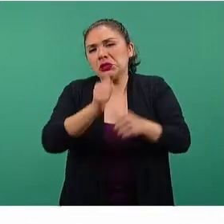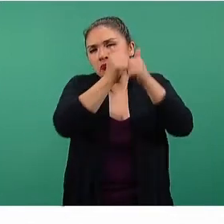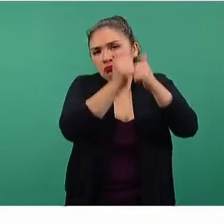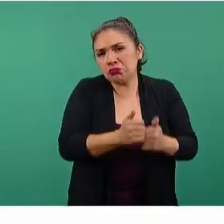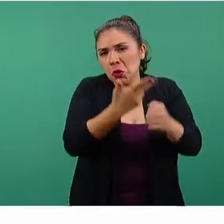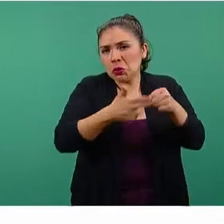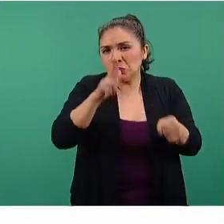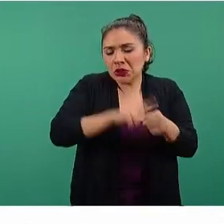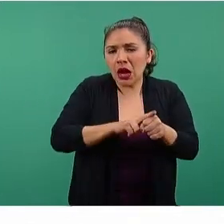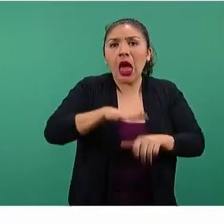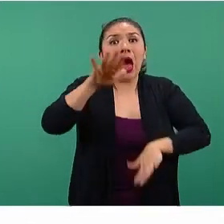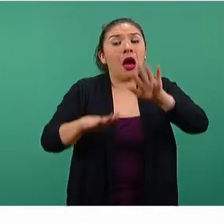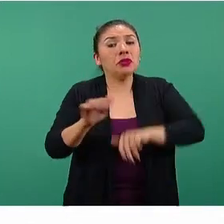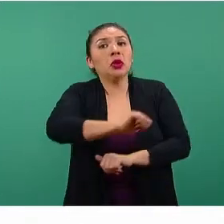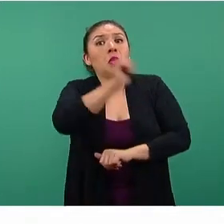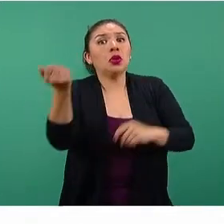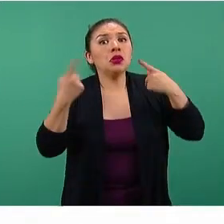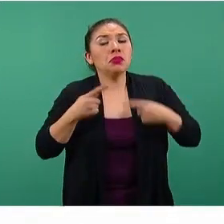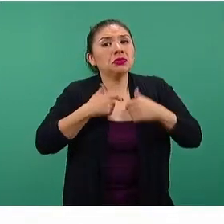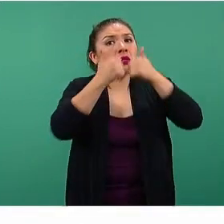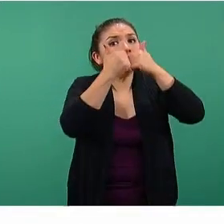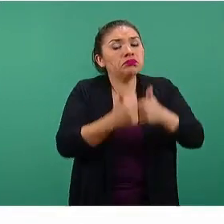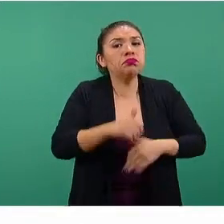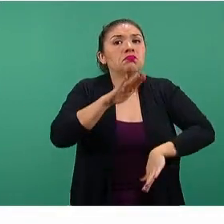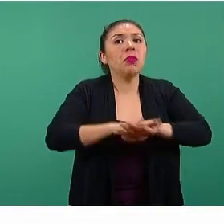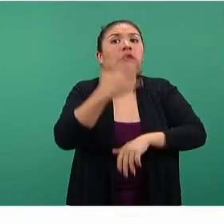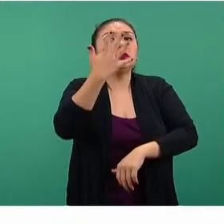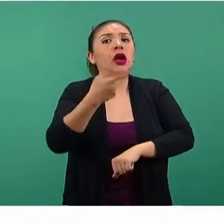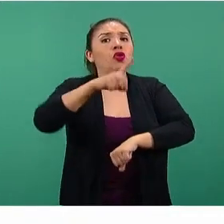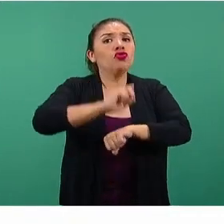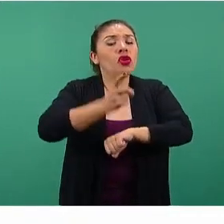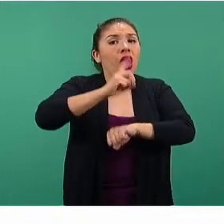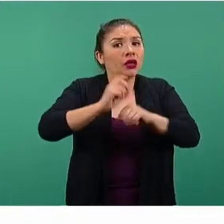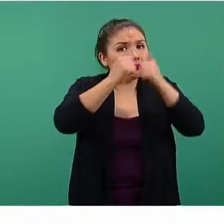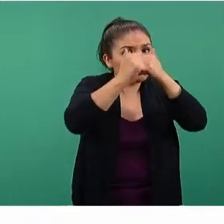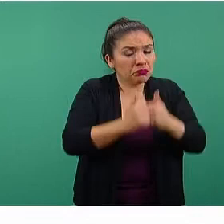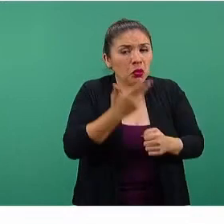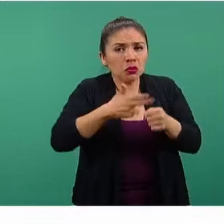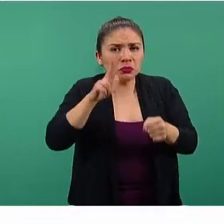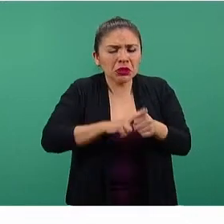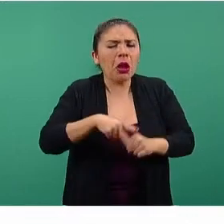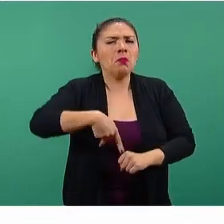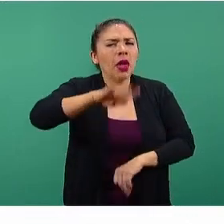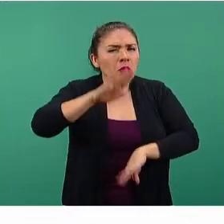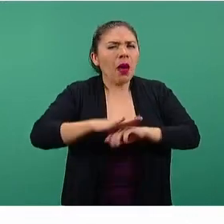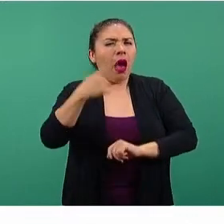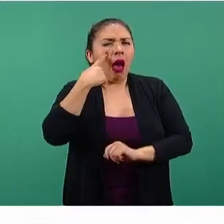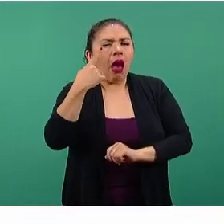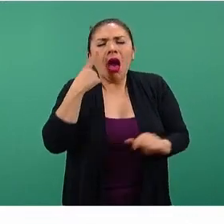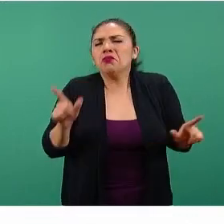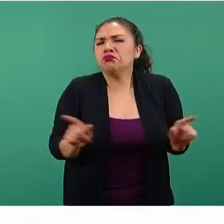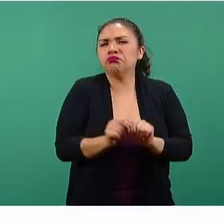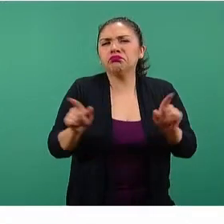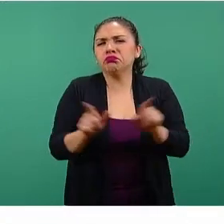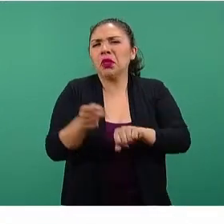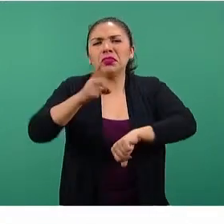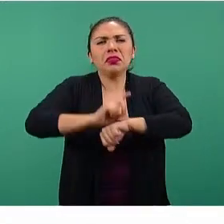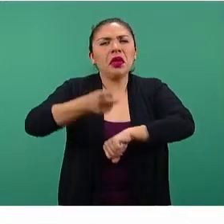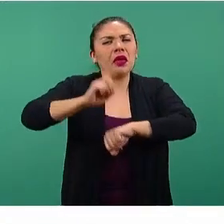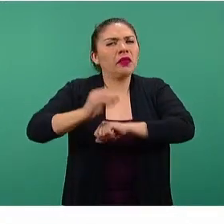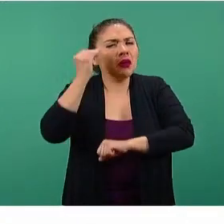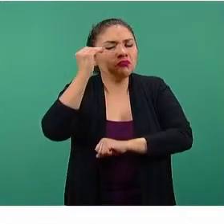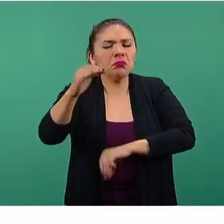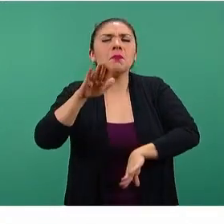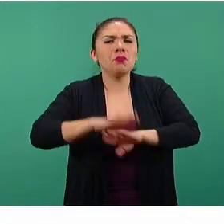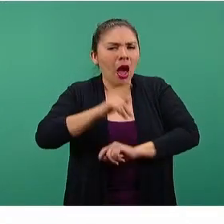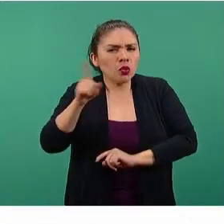extraordinaria ha habido personas que permanezcan por más de 5 días, pero en general por periodos muy cortos. Ha permanecido muy